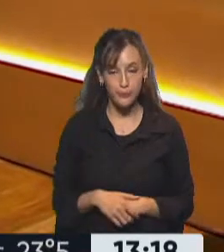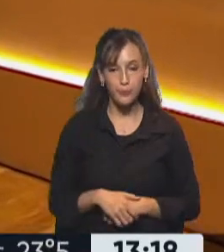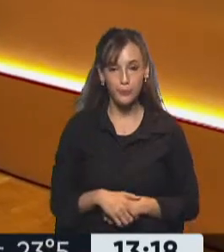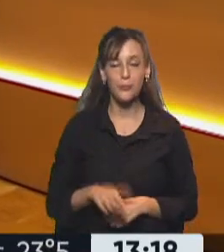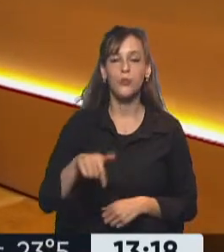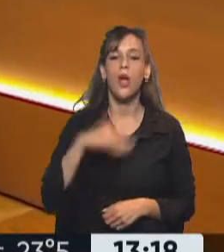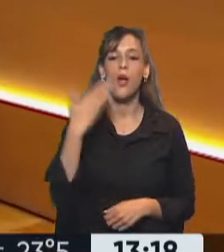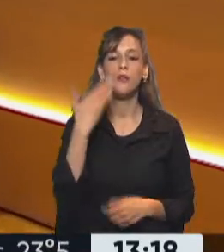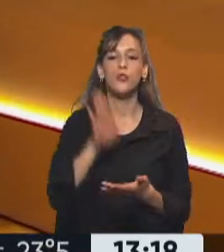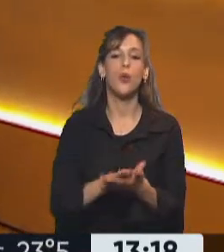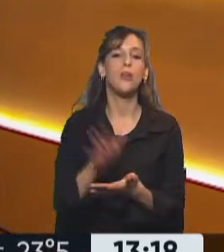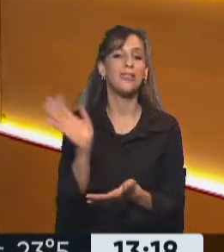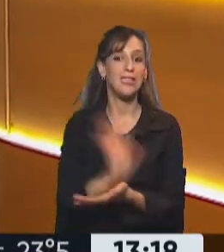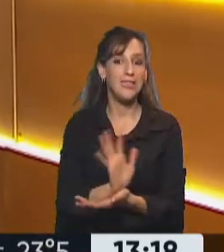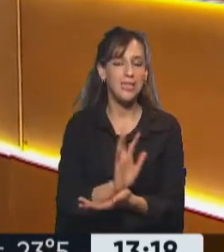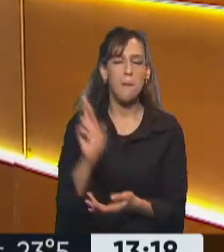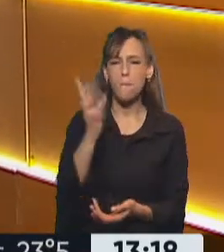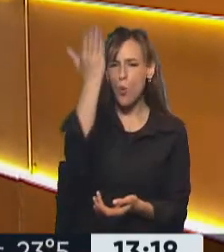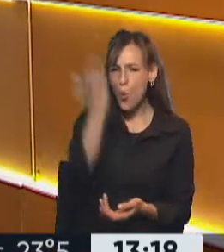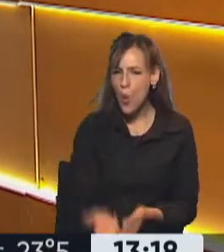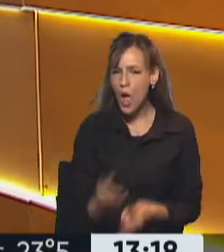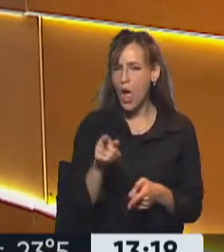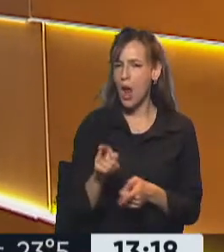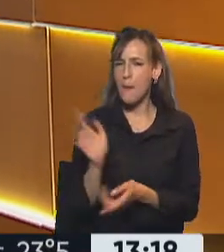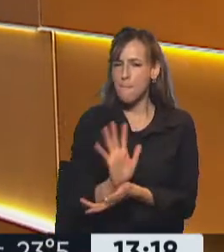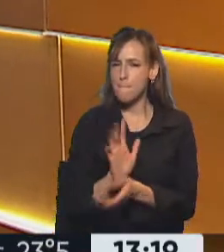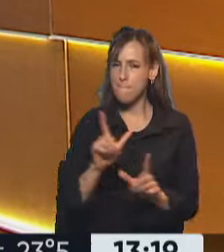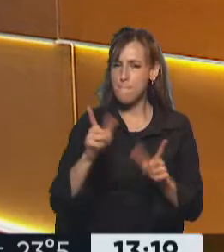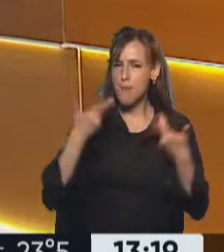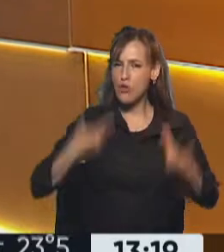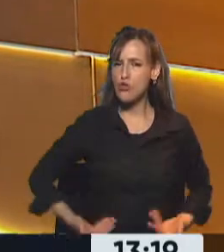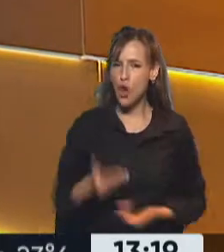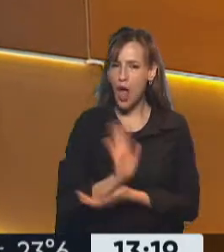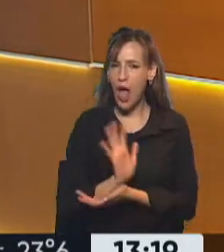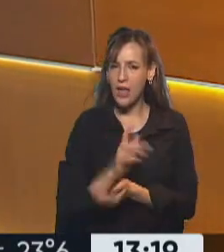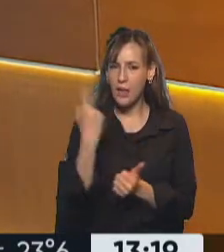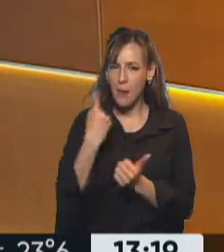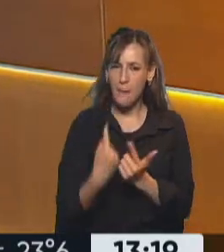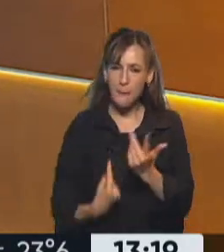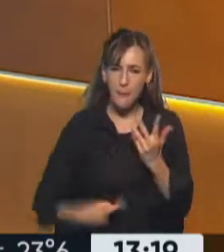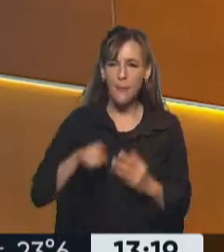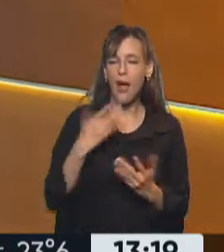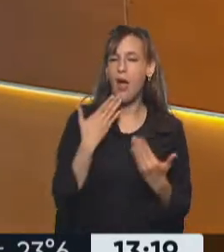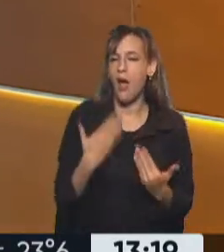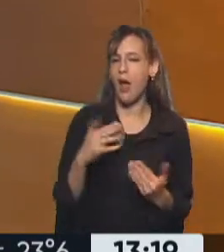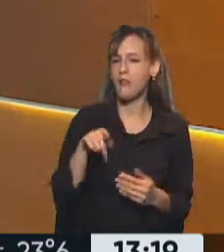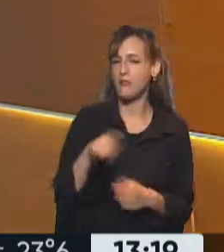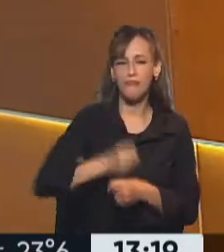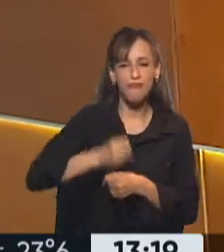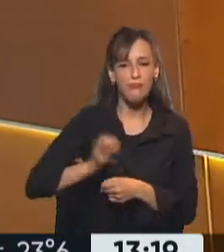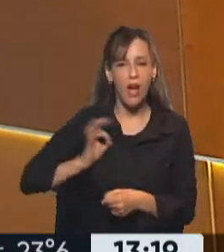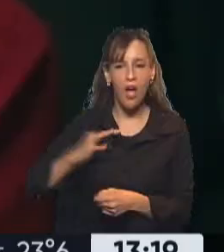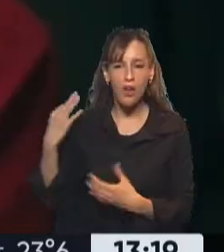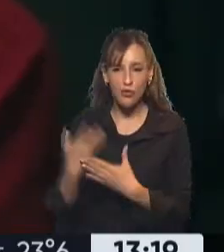Vamos a hablar de cine, vamos a hablar de ella, que tantos personajes muy entrañables nos ha regalado a través de tantos años de actuación.